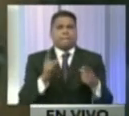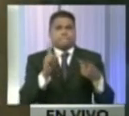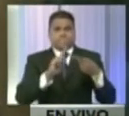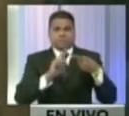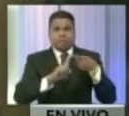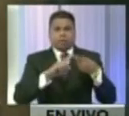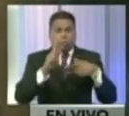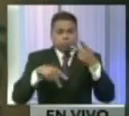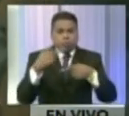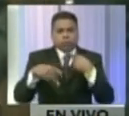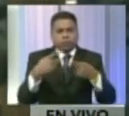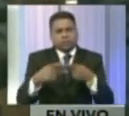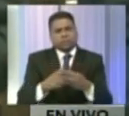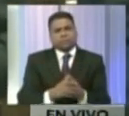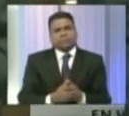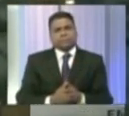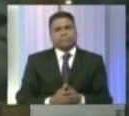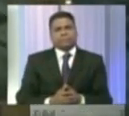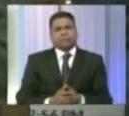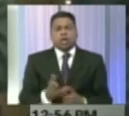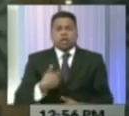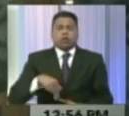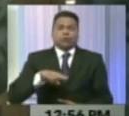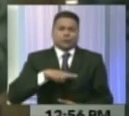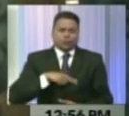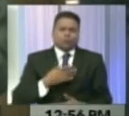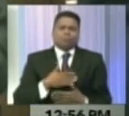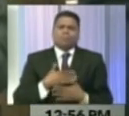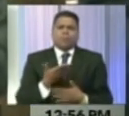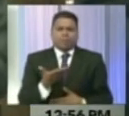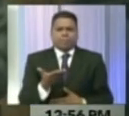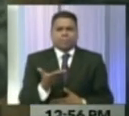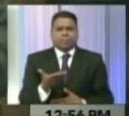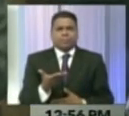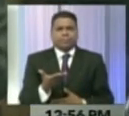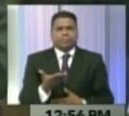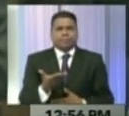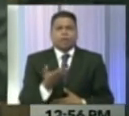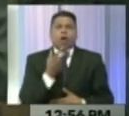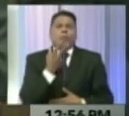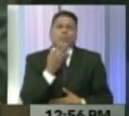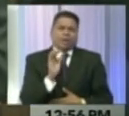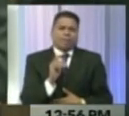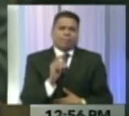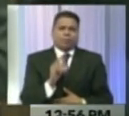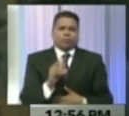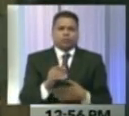ojalá, Michel Angeli, nosotros pudiéramos, hermano, quitarnos encima el dólar today.